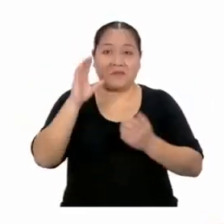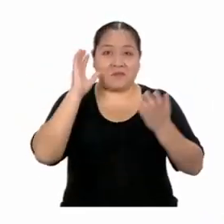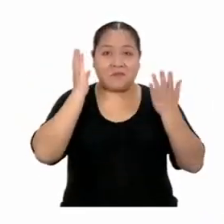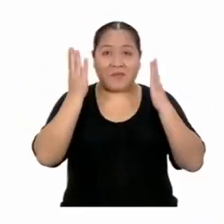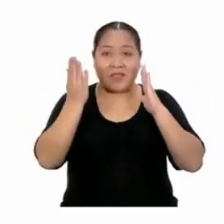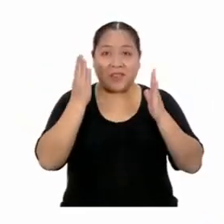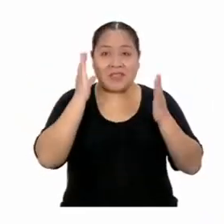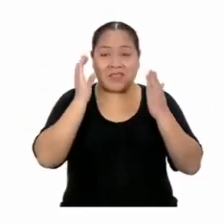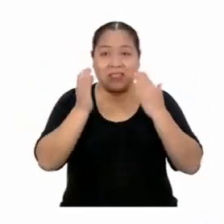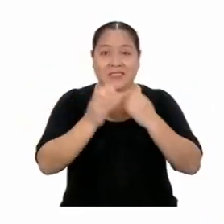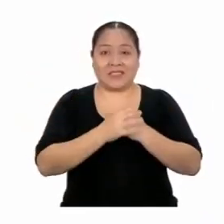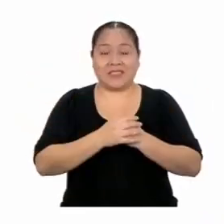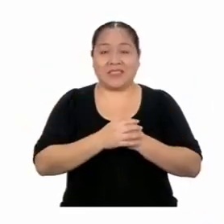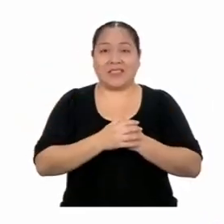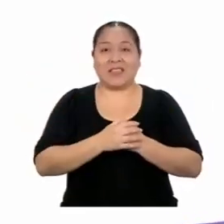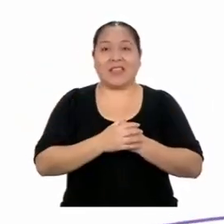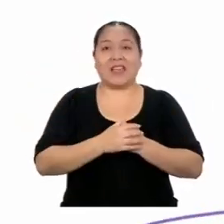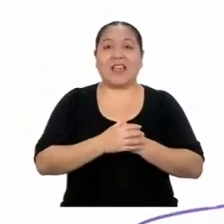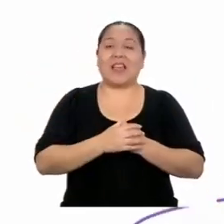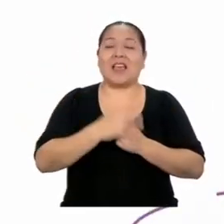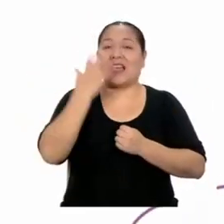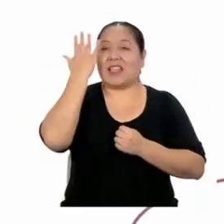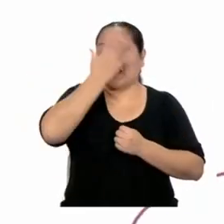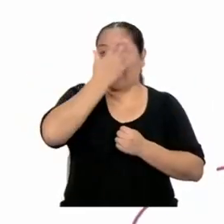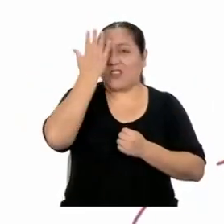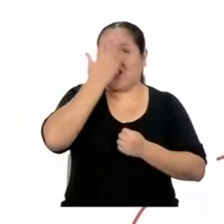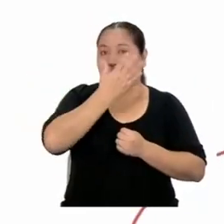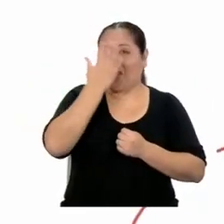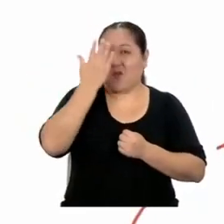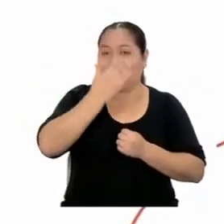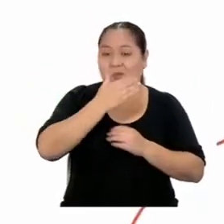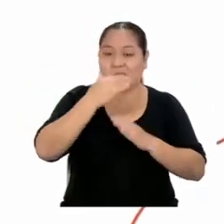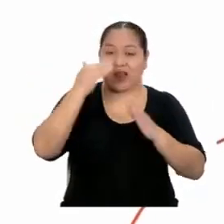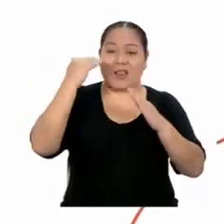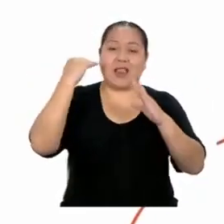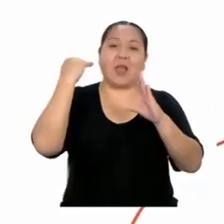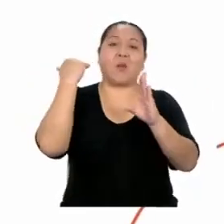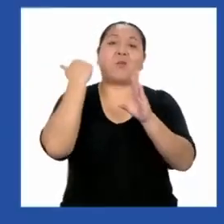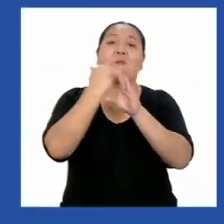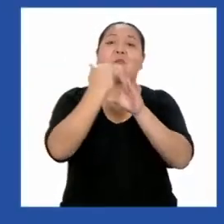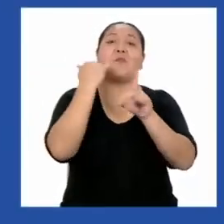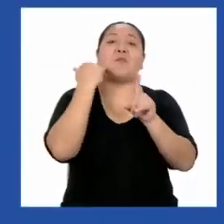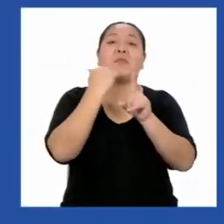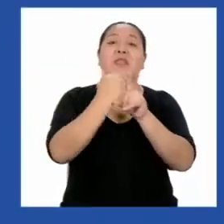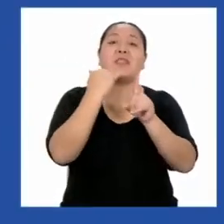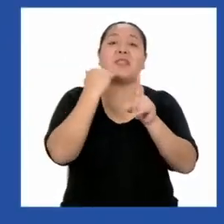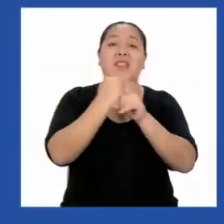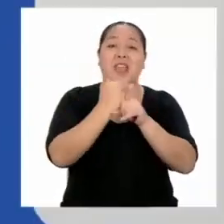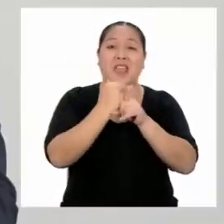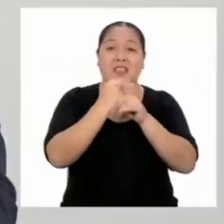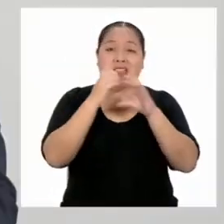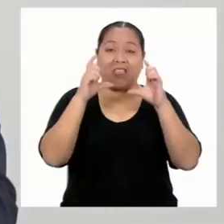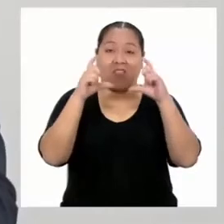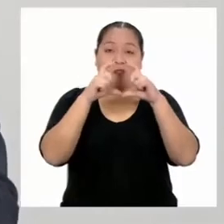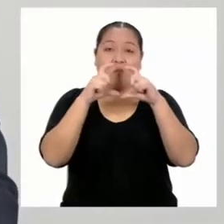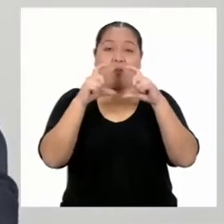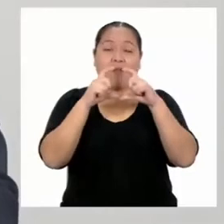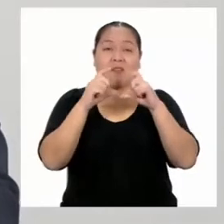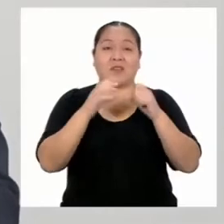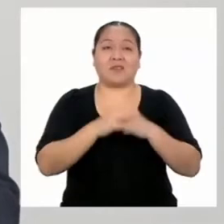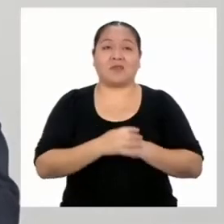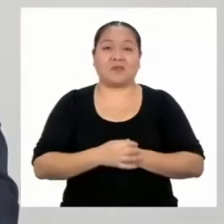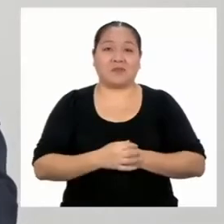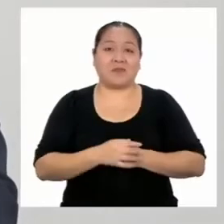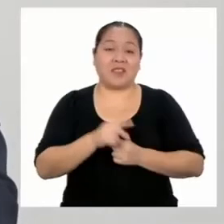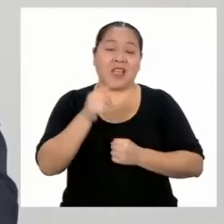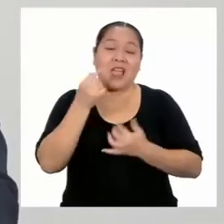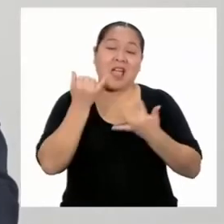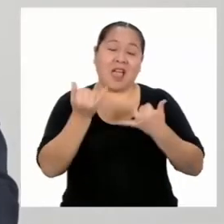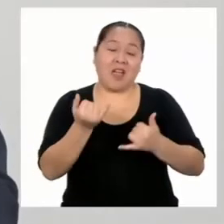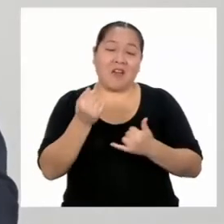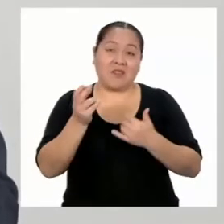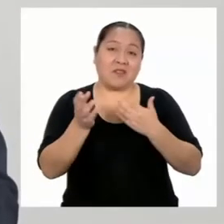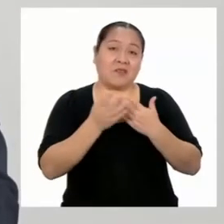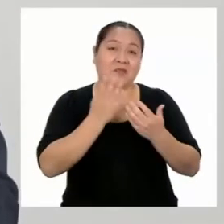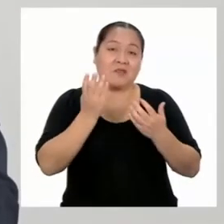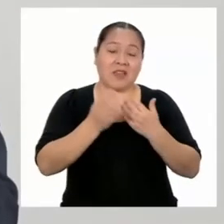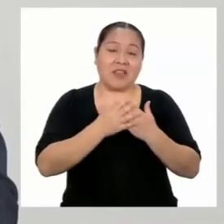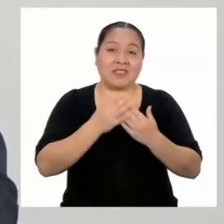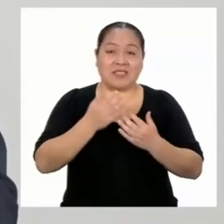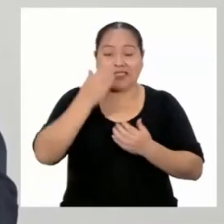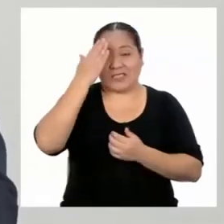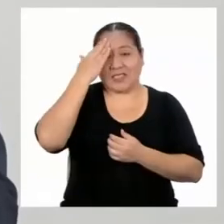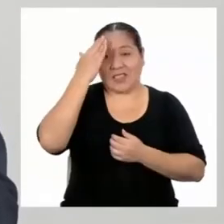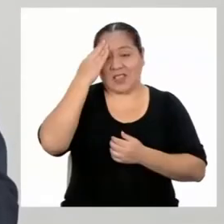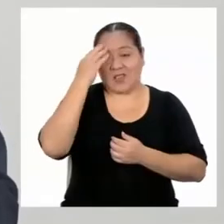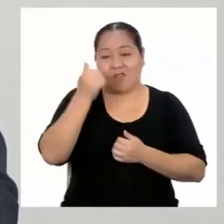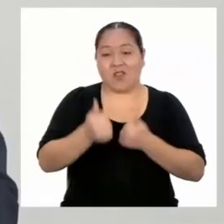está sombreada de verde exactamente la mitad del cuadrado? Tal cual. Ahora seguro te será más fácil